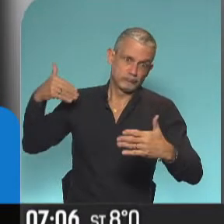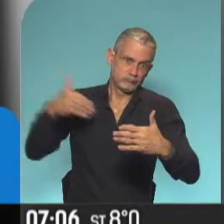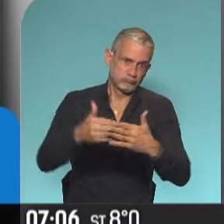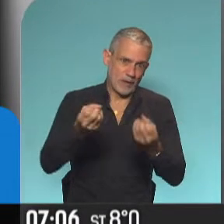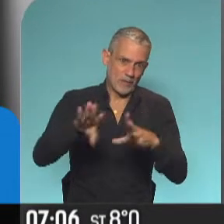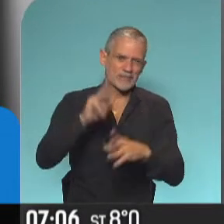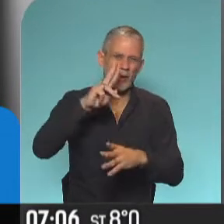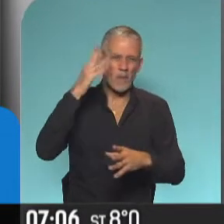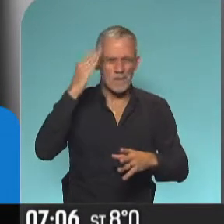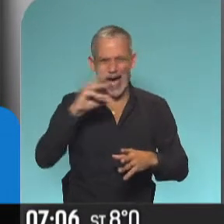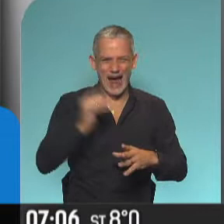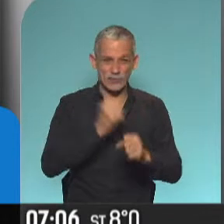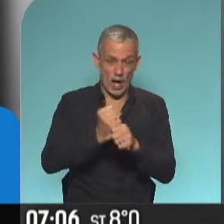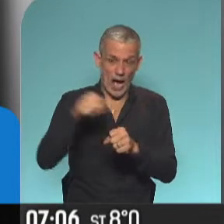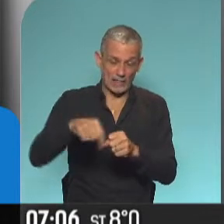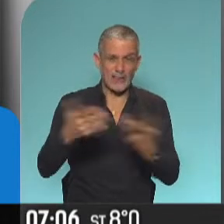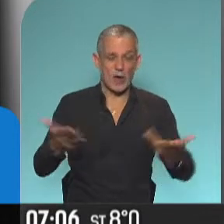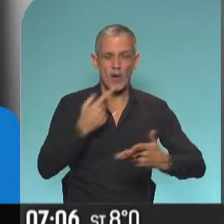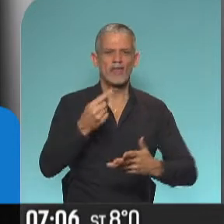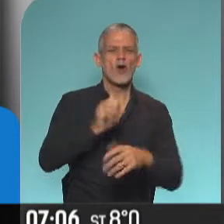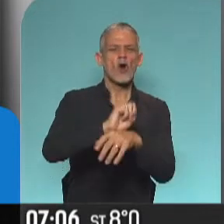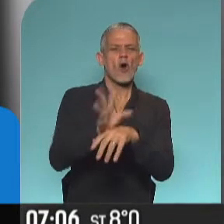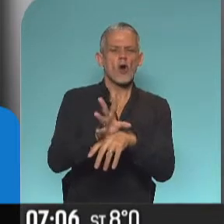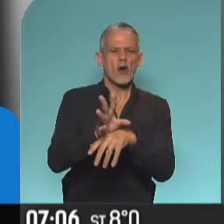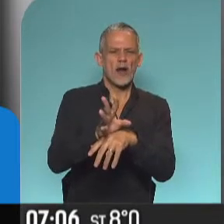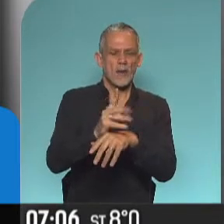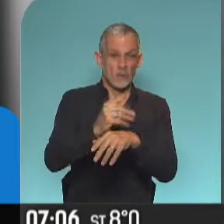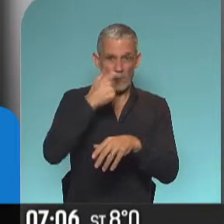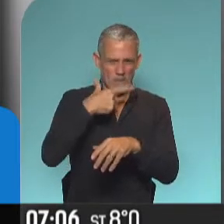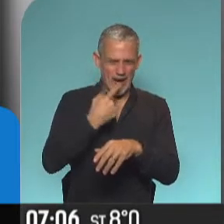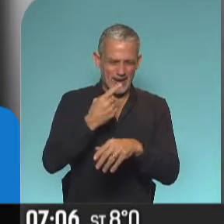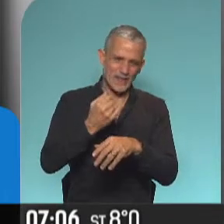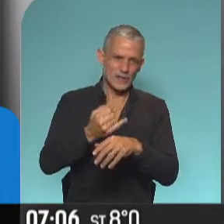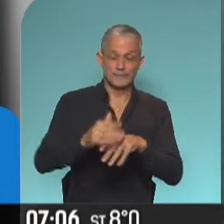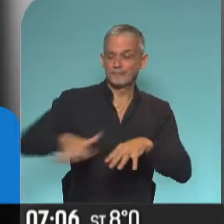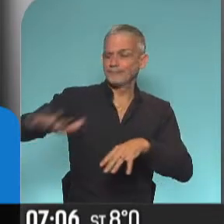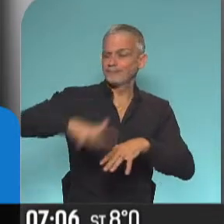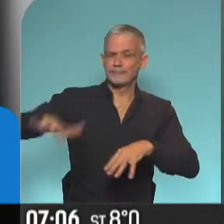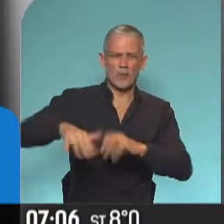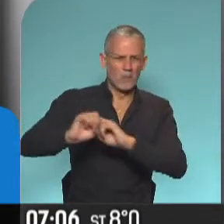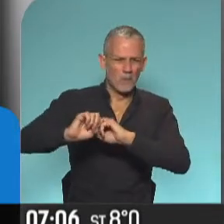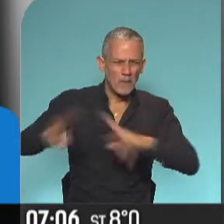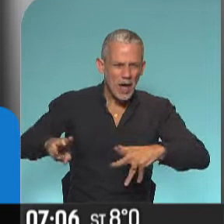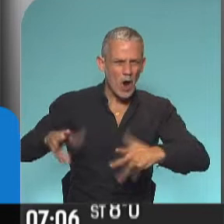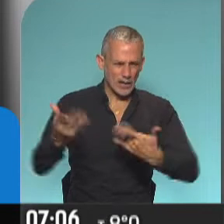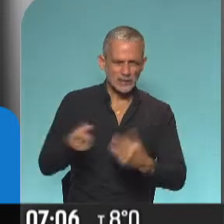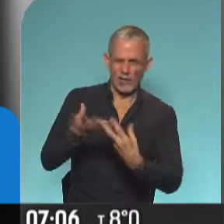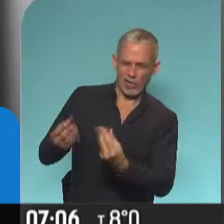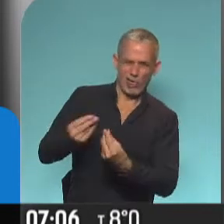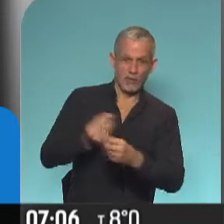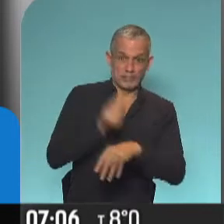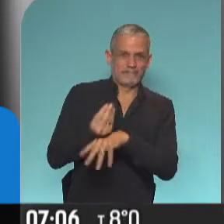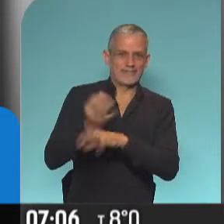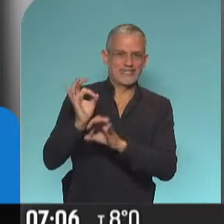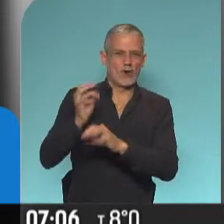es la primera vez, claro. Él en algún momento habló del coronavirus, el populismo es peor que el coronavirus. Cuando llegó a Francia habló